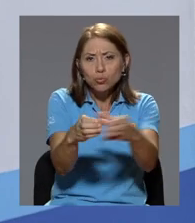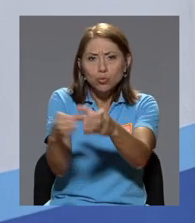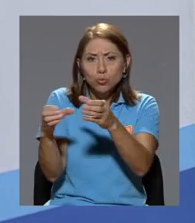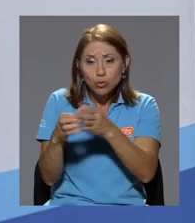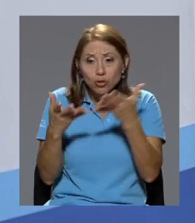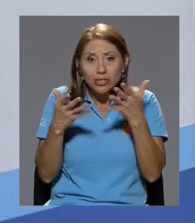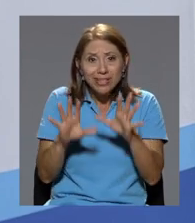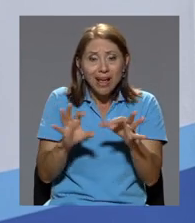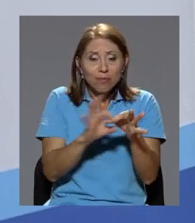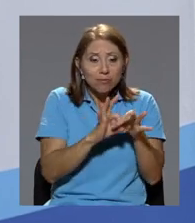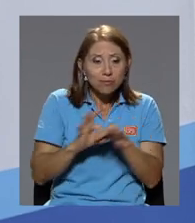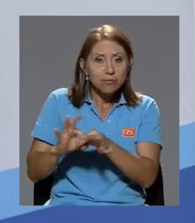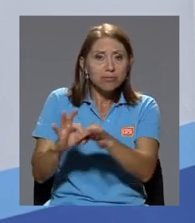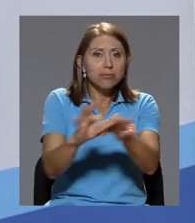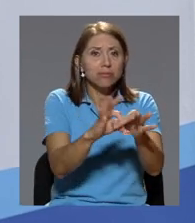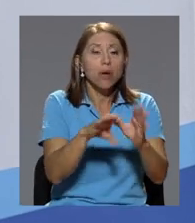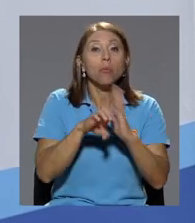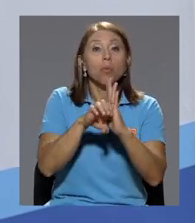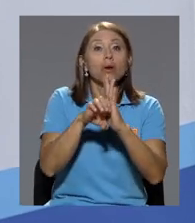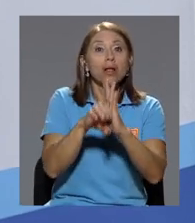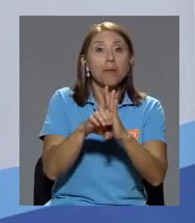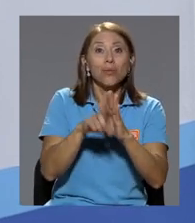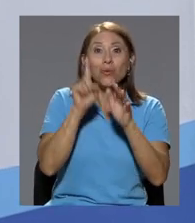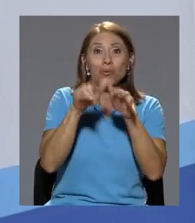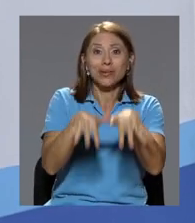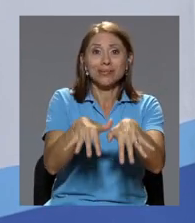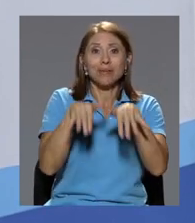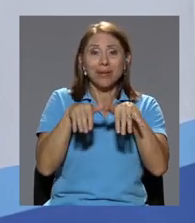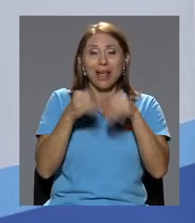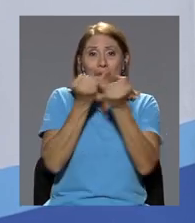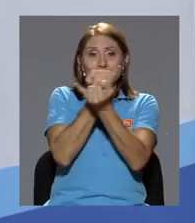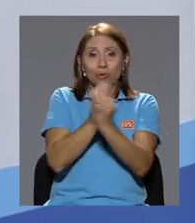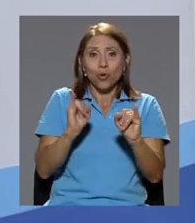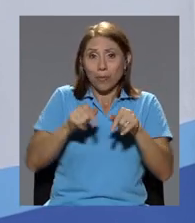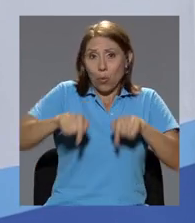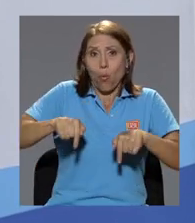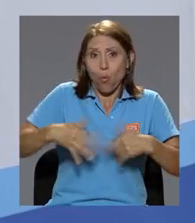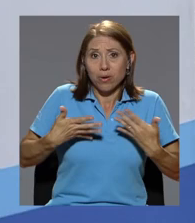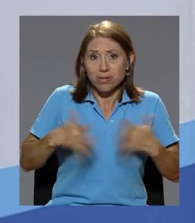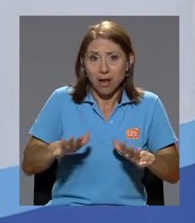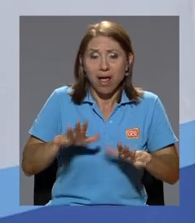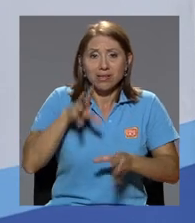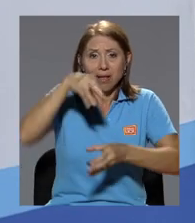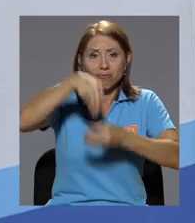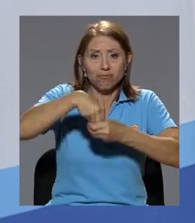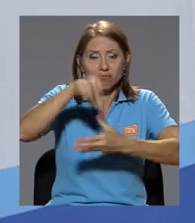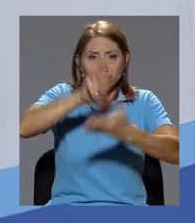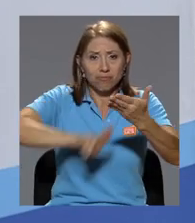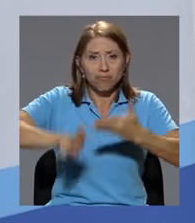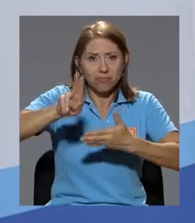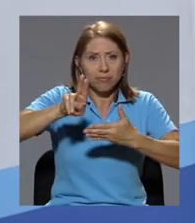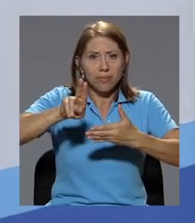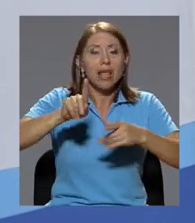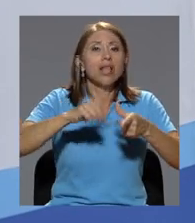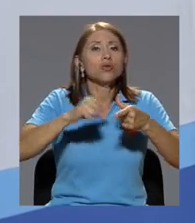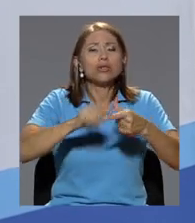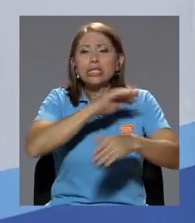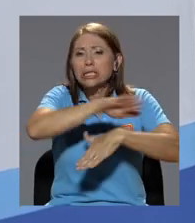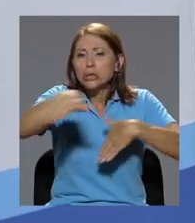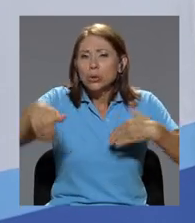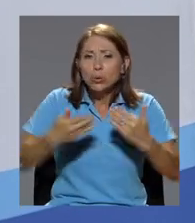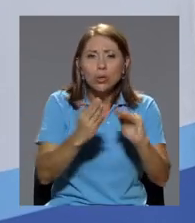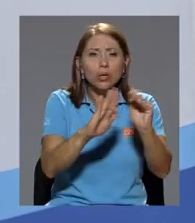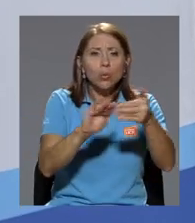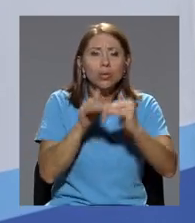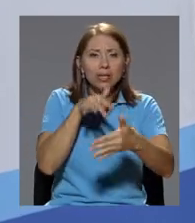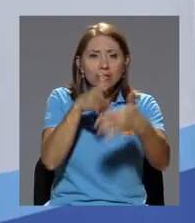han comenzado articular de manera autónoma como lo que es una asamblea autónoma que hoy en día hoy mismo está funcionando en lo que es la universidad entonces la comunidad estudiantil